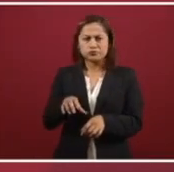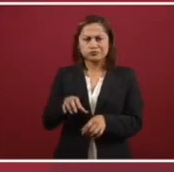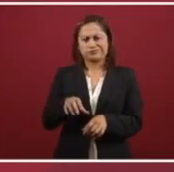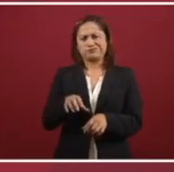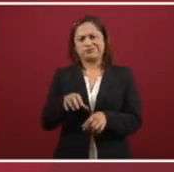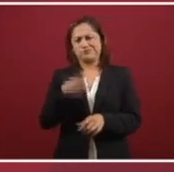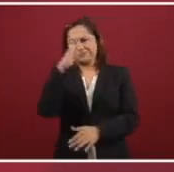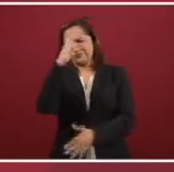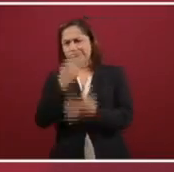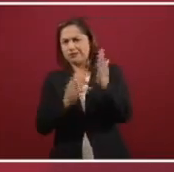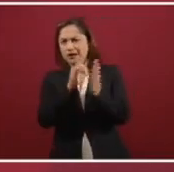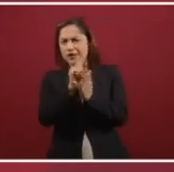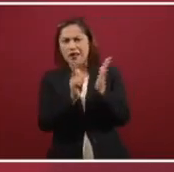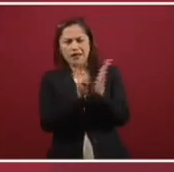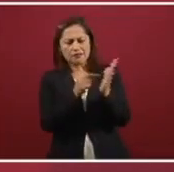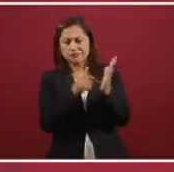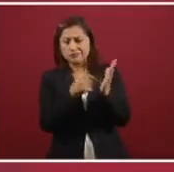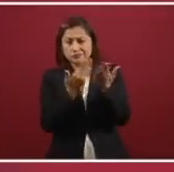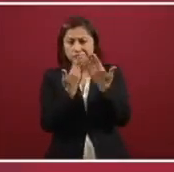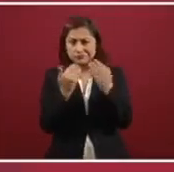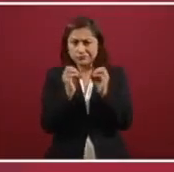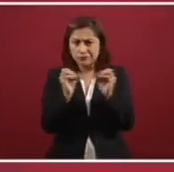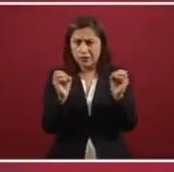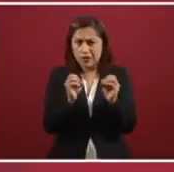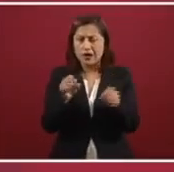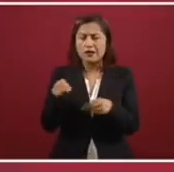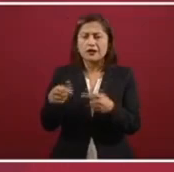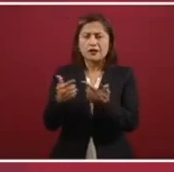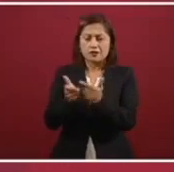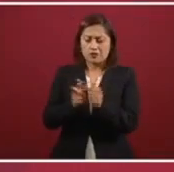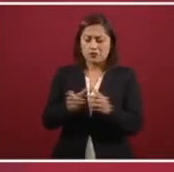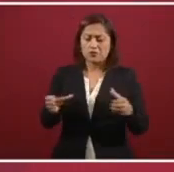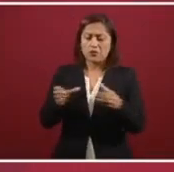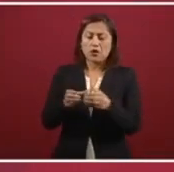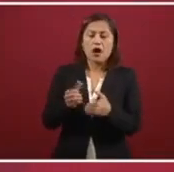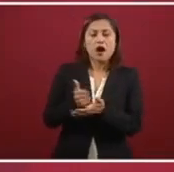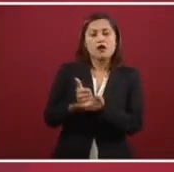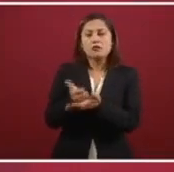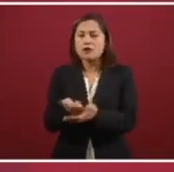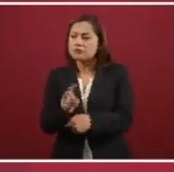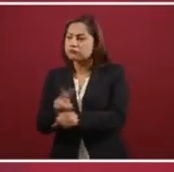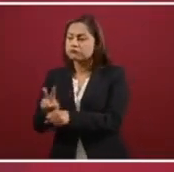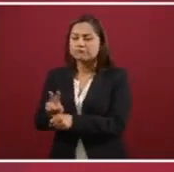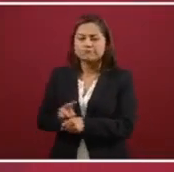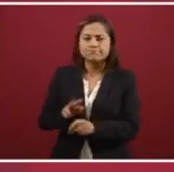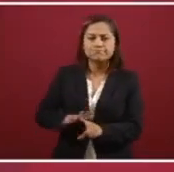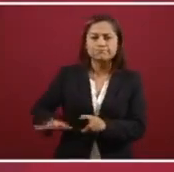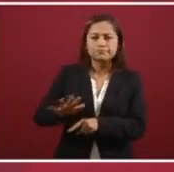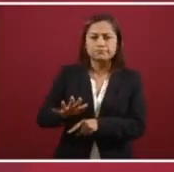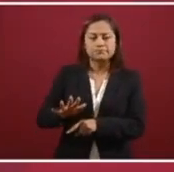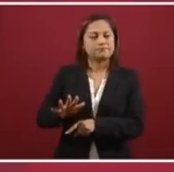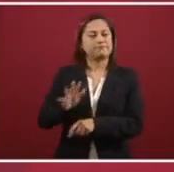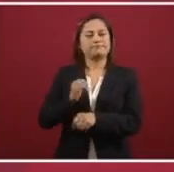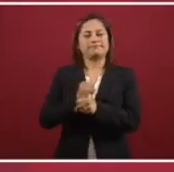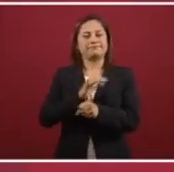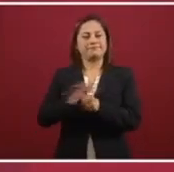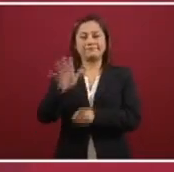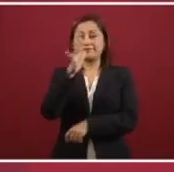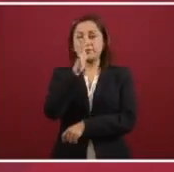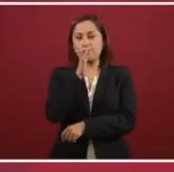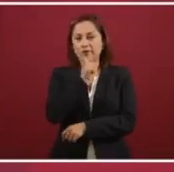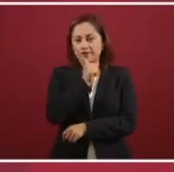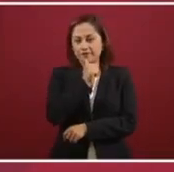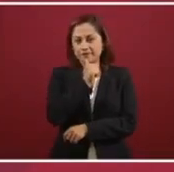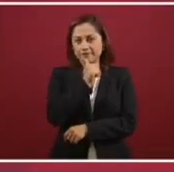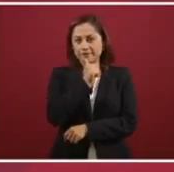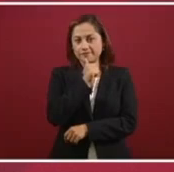haciendo funciones de seguridad pública. Sobre los 80 amparos interpuestos por la construcción